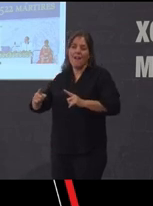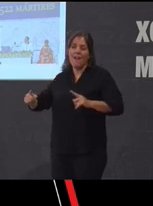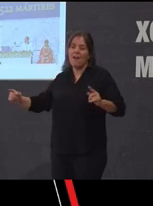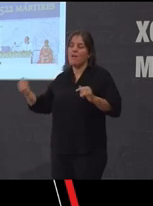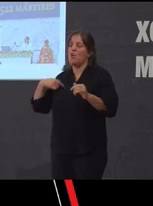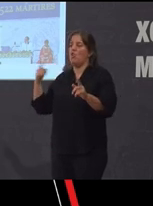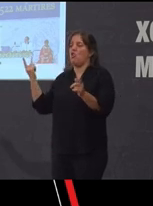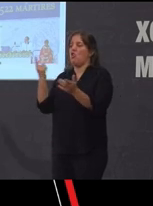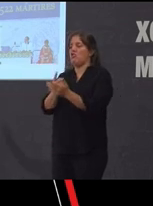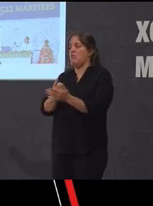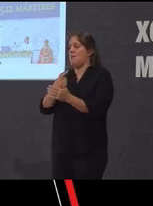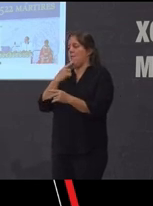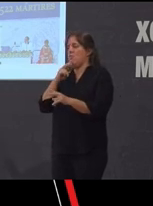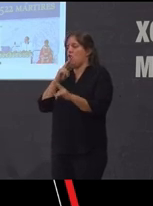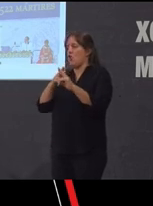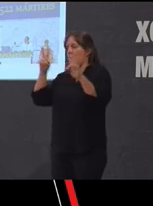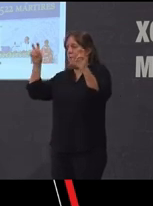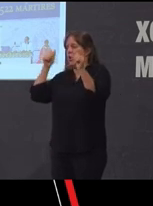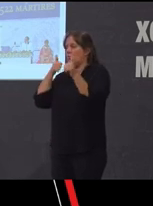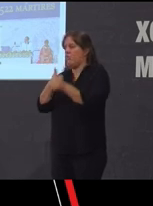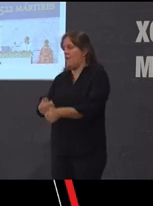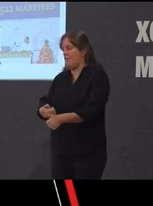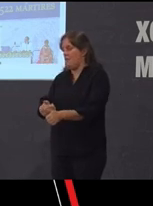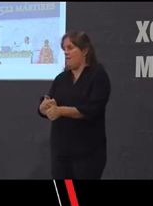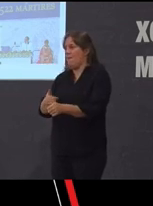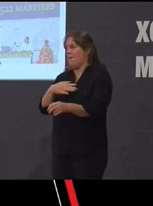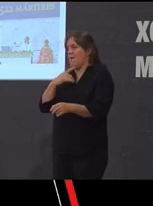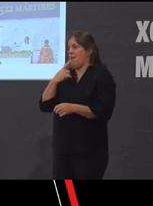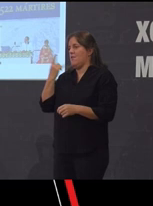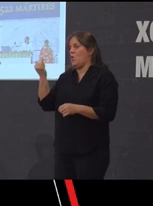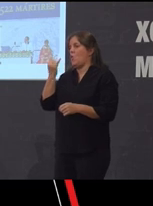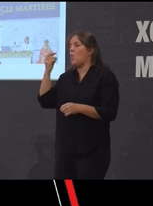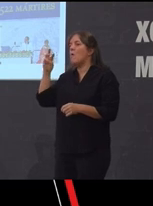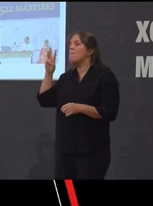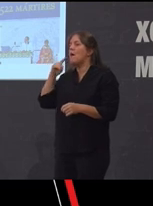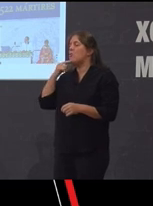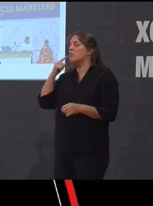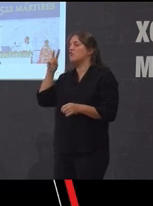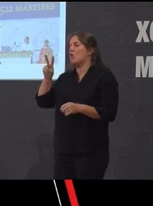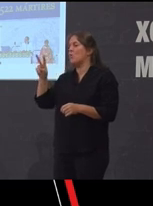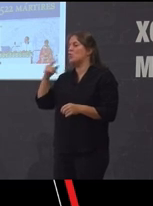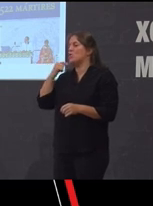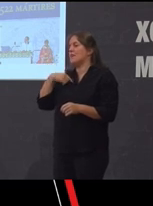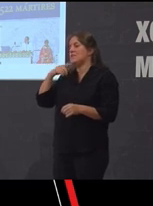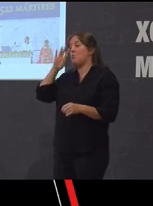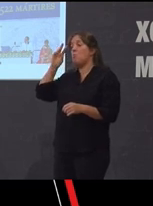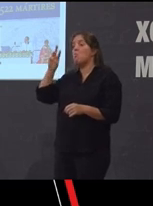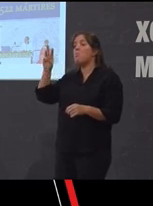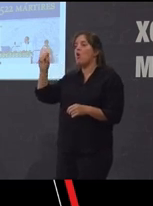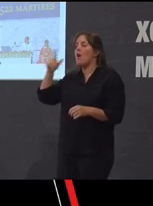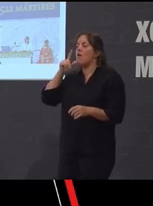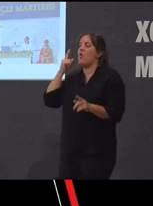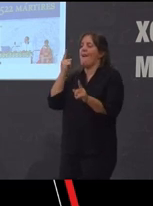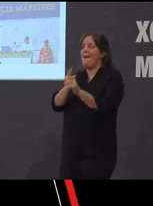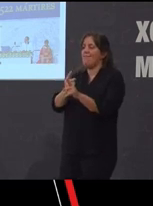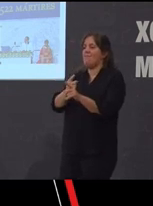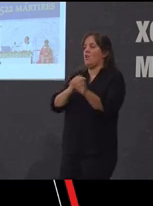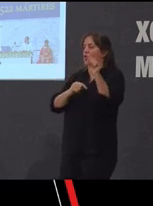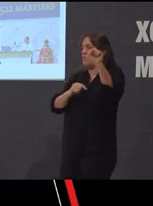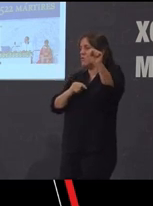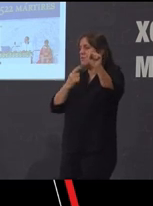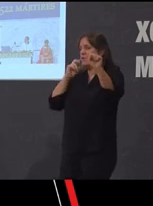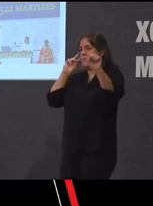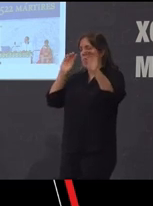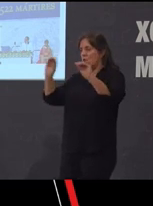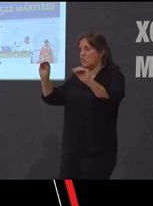esa memoria cruzada que poño aí o efecto Boitila, non? San Pablo II, un papa polaco, anticomunista pola súa experiencia, que